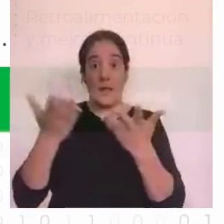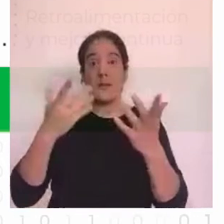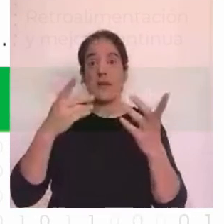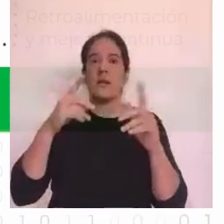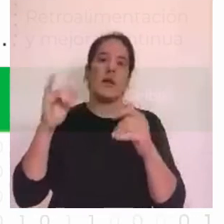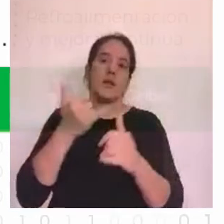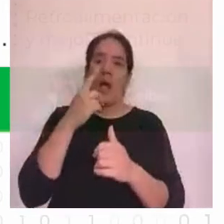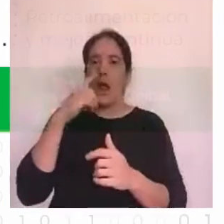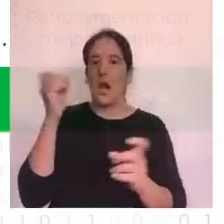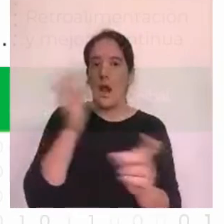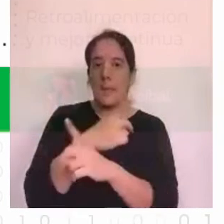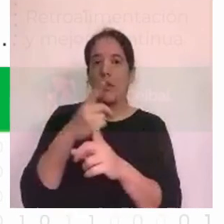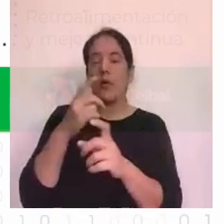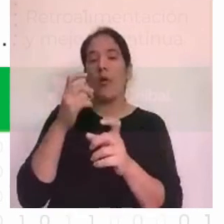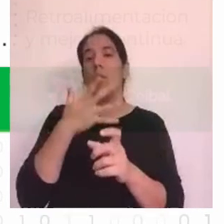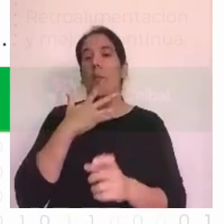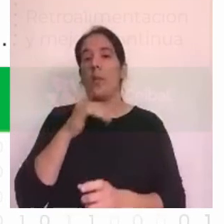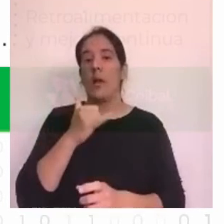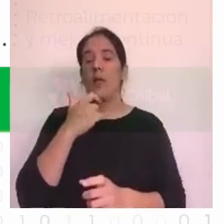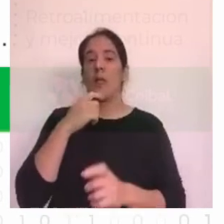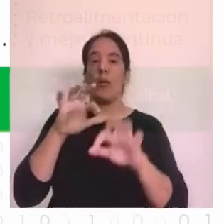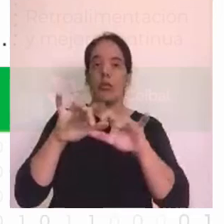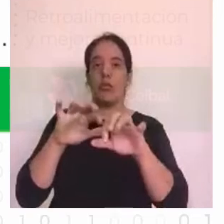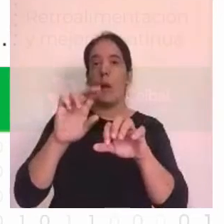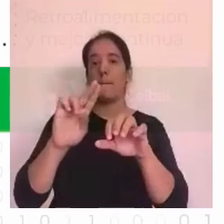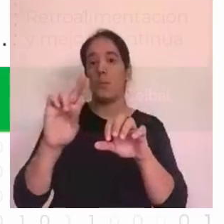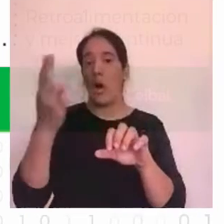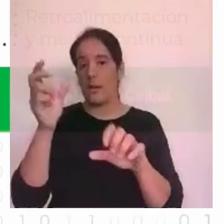por ejemplo las bajas lógicas, que sería, por